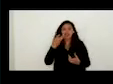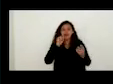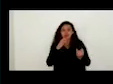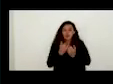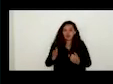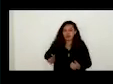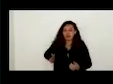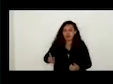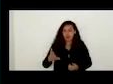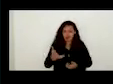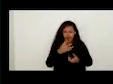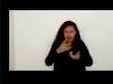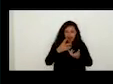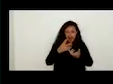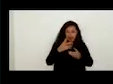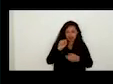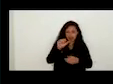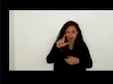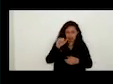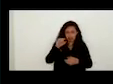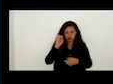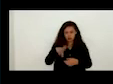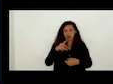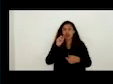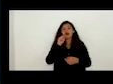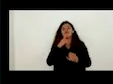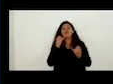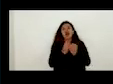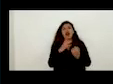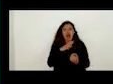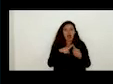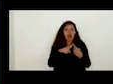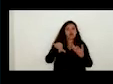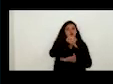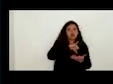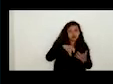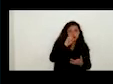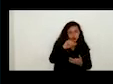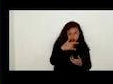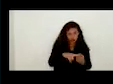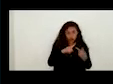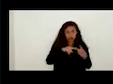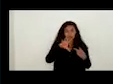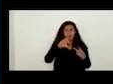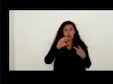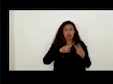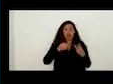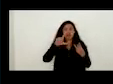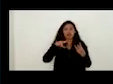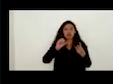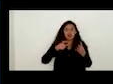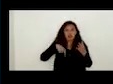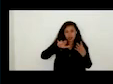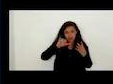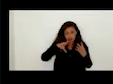siempre generalmente, pero por ejemplo omega 3 lo podemos encontrar en aceite de soya, de canola, en la linaza, en la quinoa,